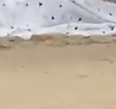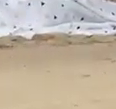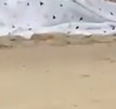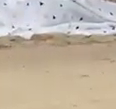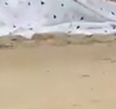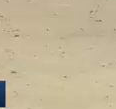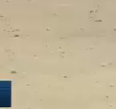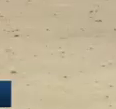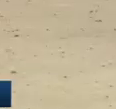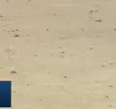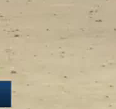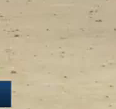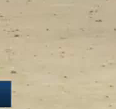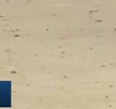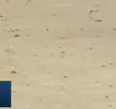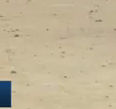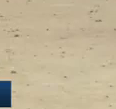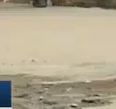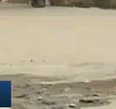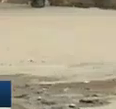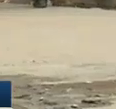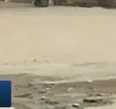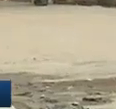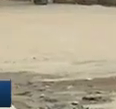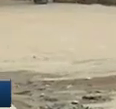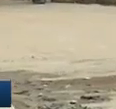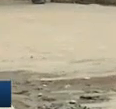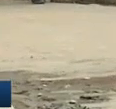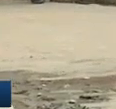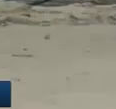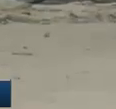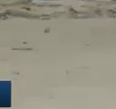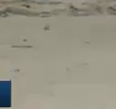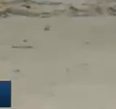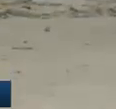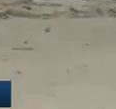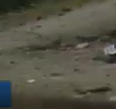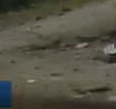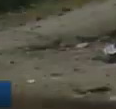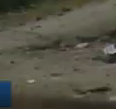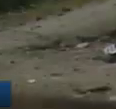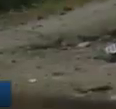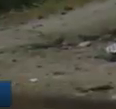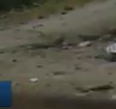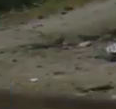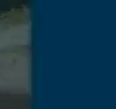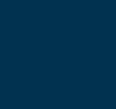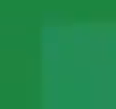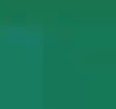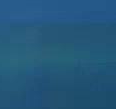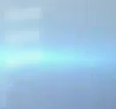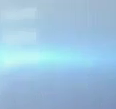Joven de 25 años murió tras ser acribillado en el sector de Flor de Bastión al noroeste de Guayaquil.